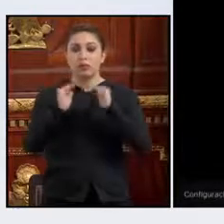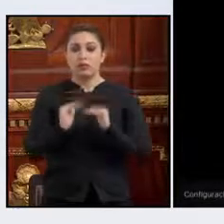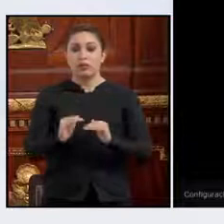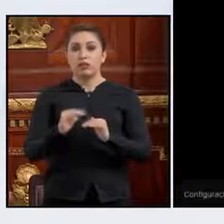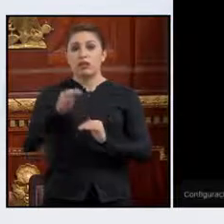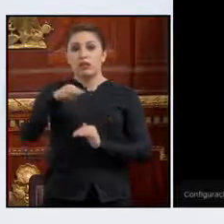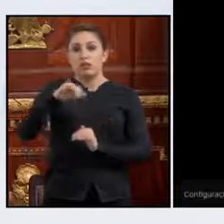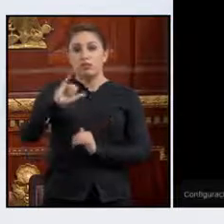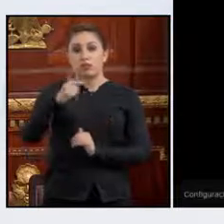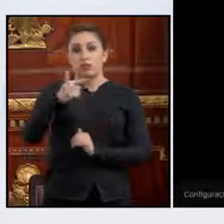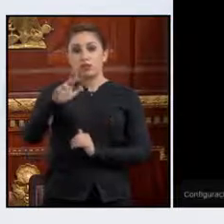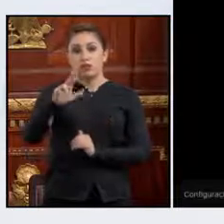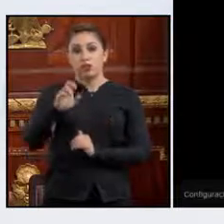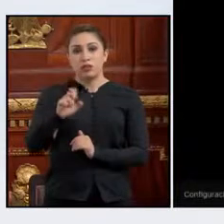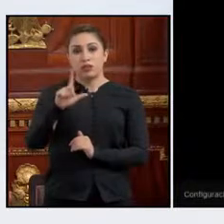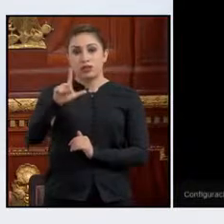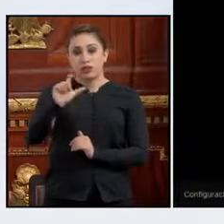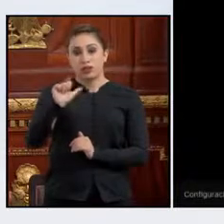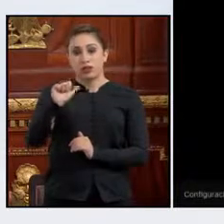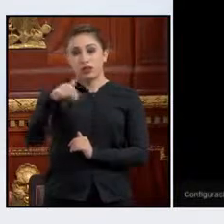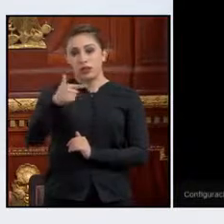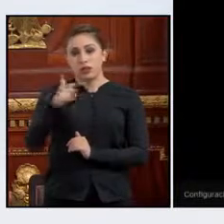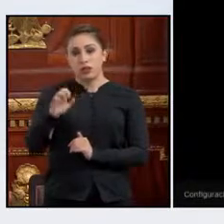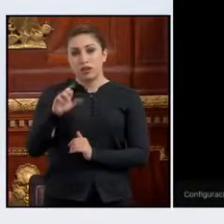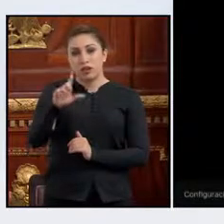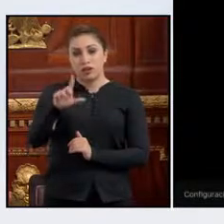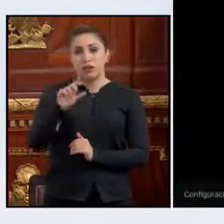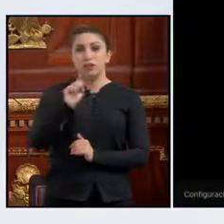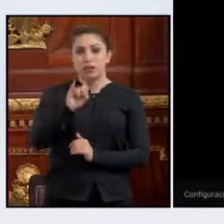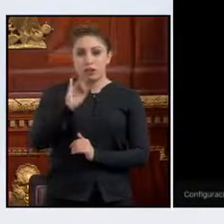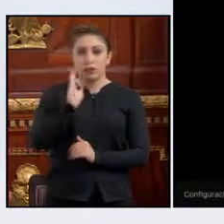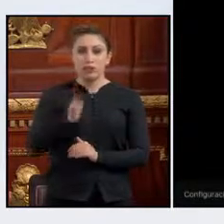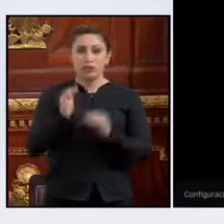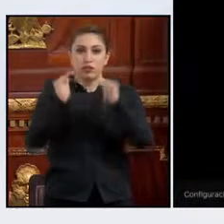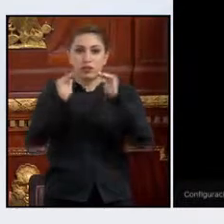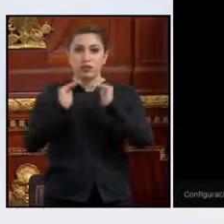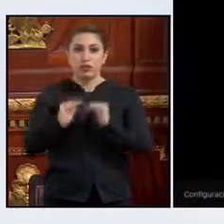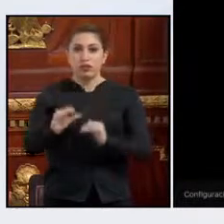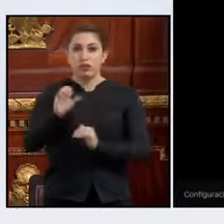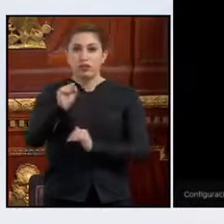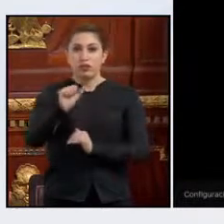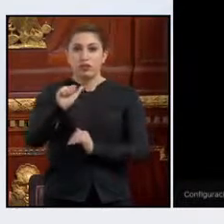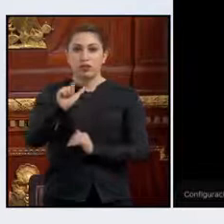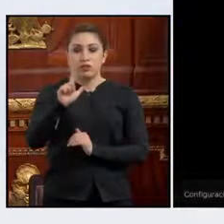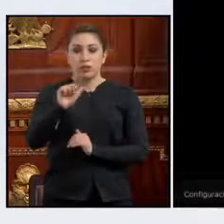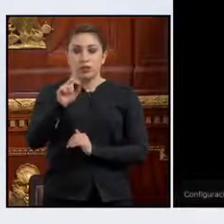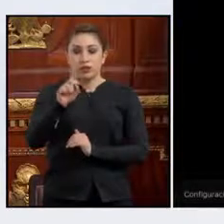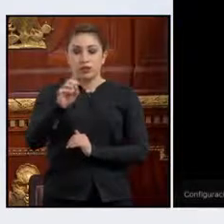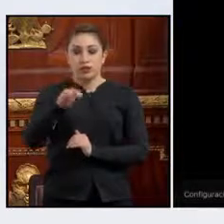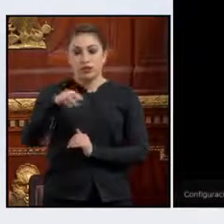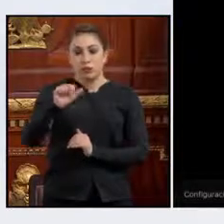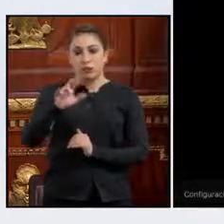Martínez Miguel Ángel. Miguel Ángel Salazar, a favor. Salido Magos María Gabriela.